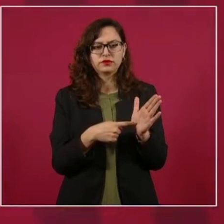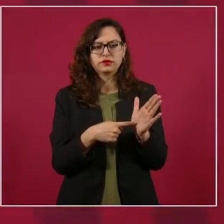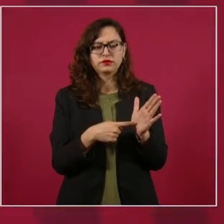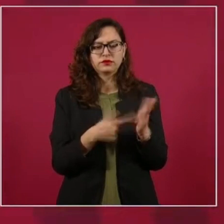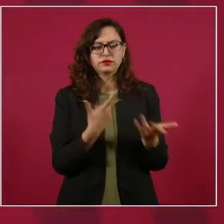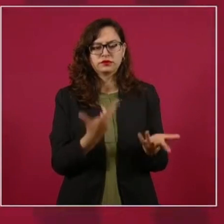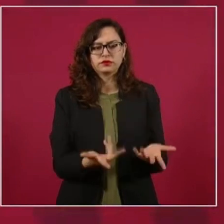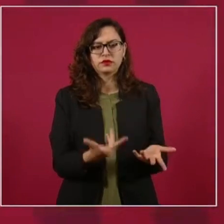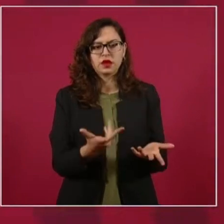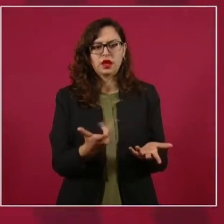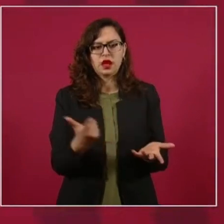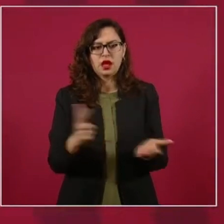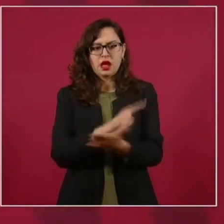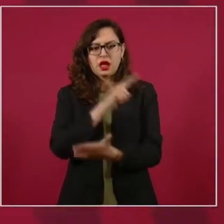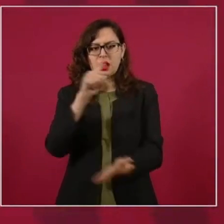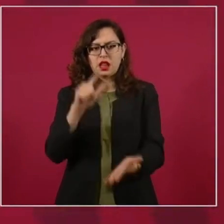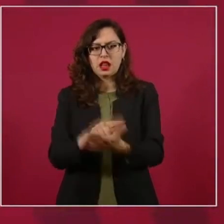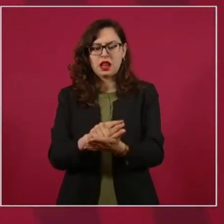secundaria